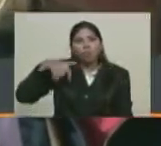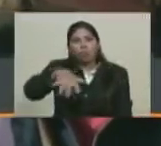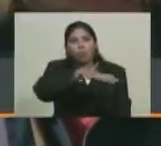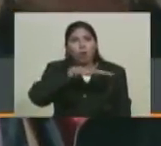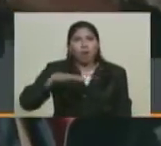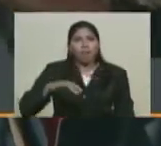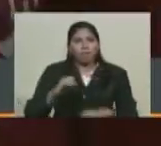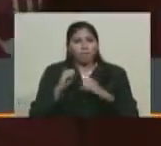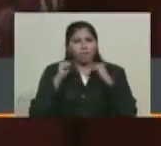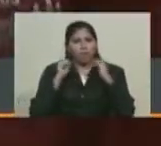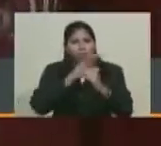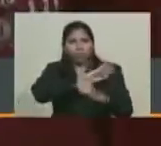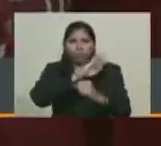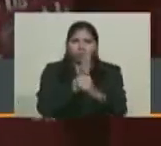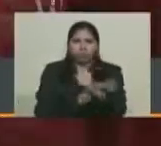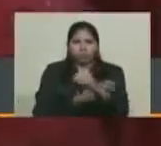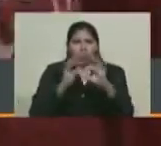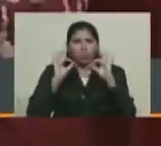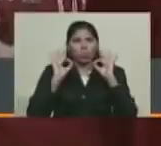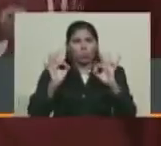una campaña programática.